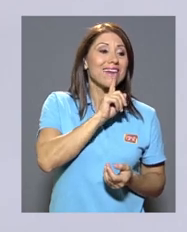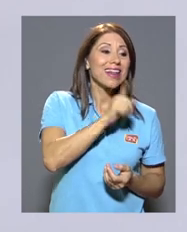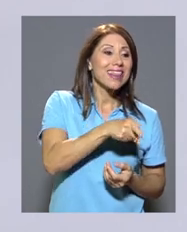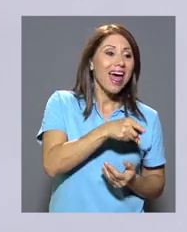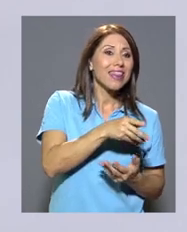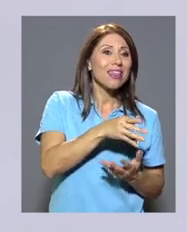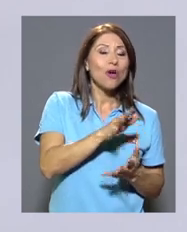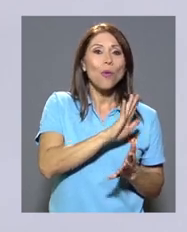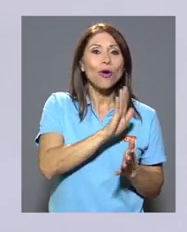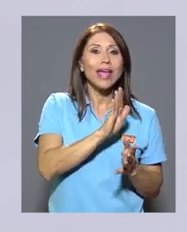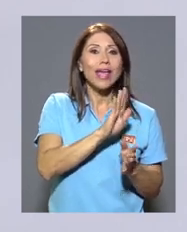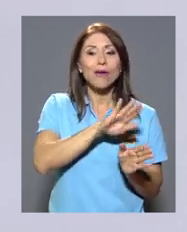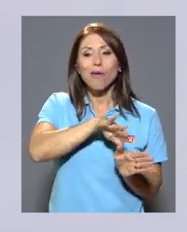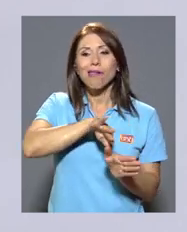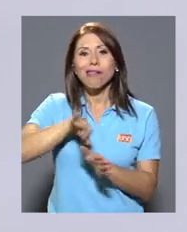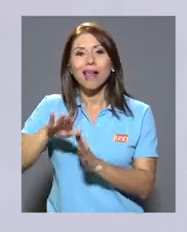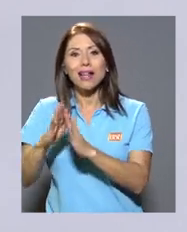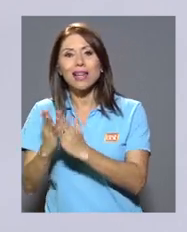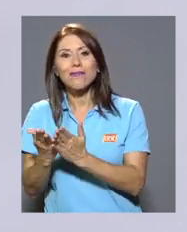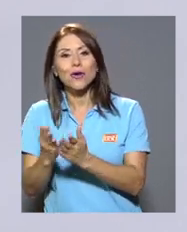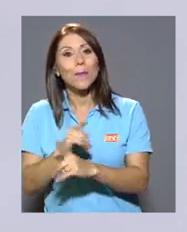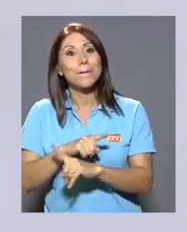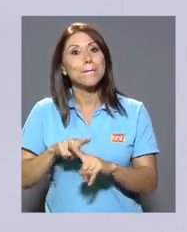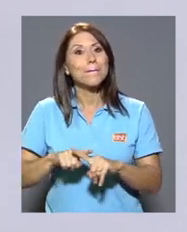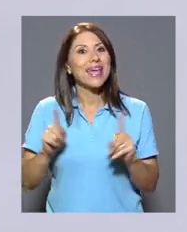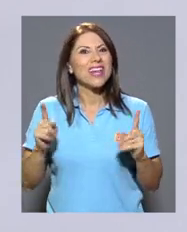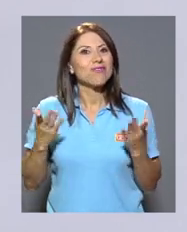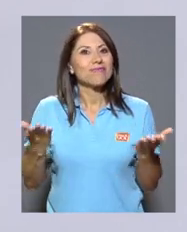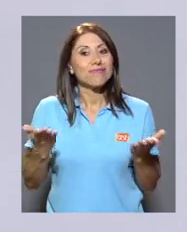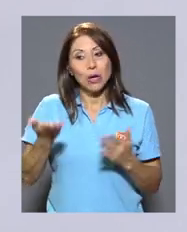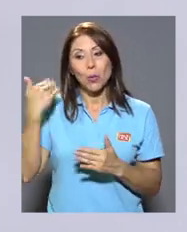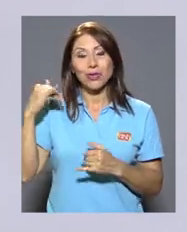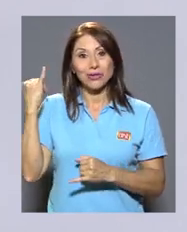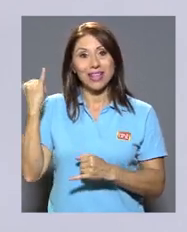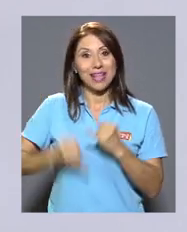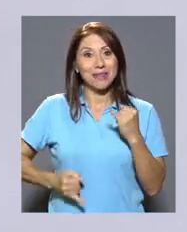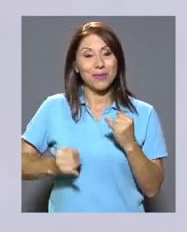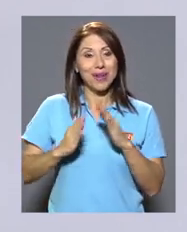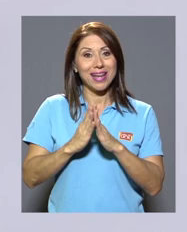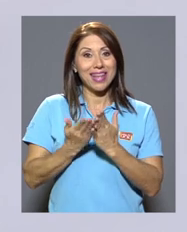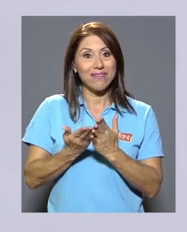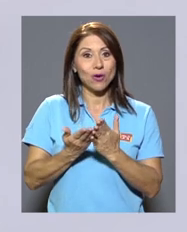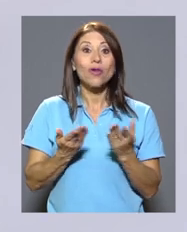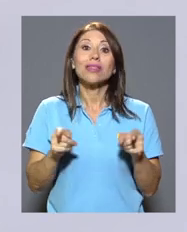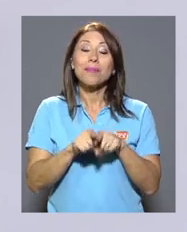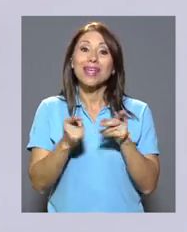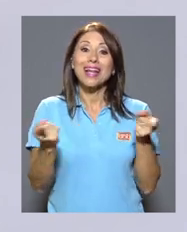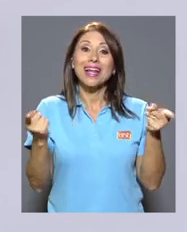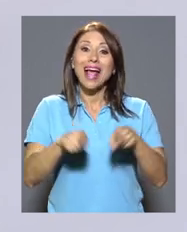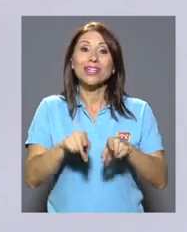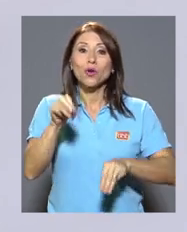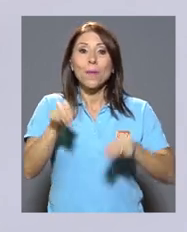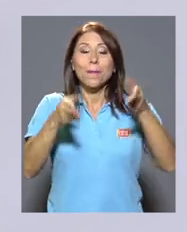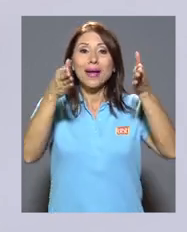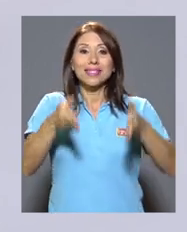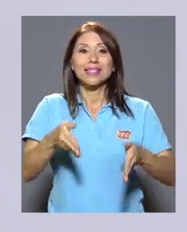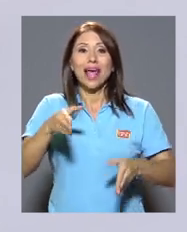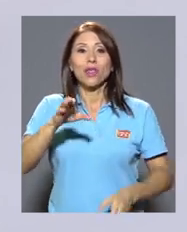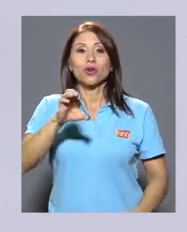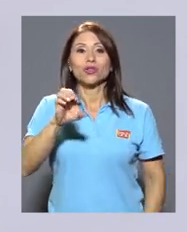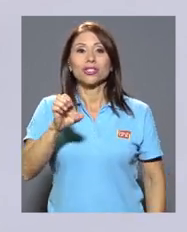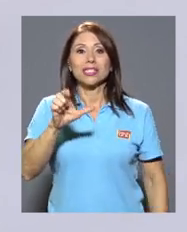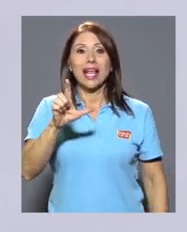lo cierto es que desde que se terminó el libro donde incluso el caso del magistrado celso gamboa queda fuera